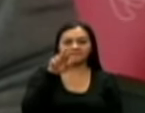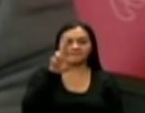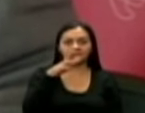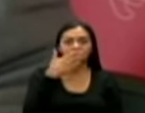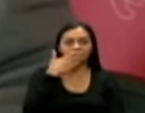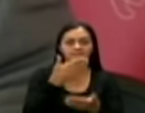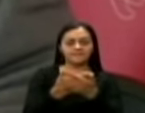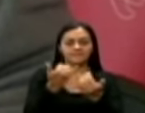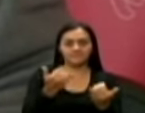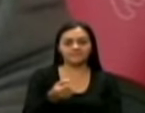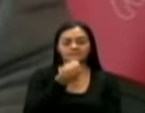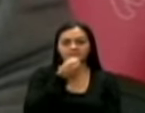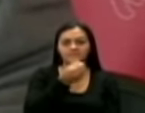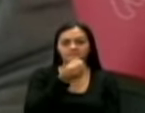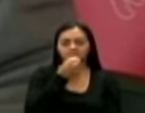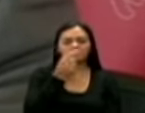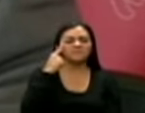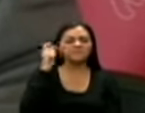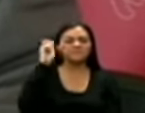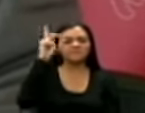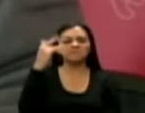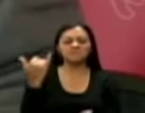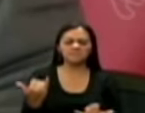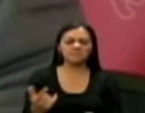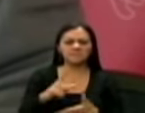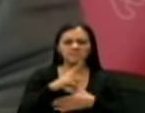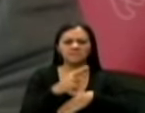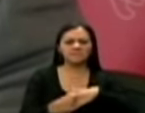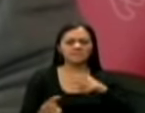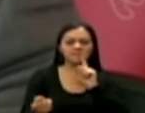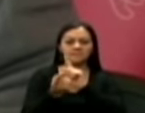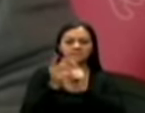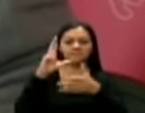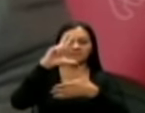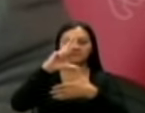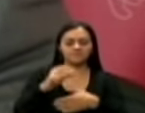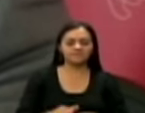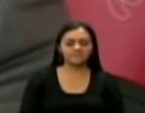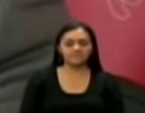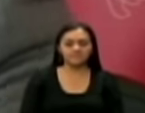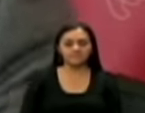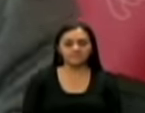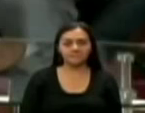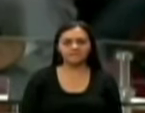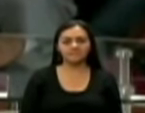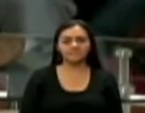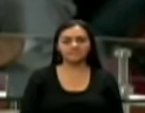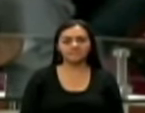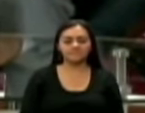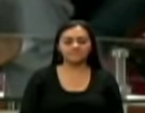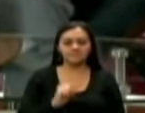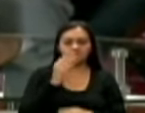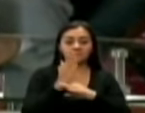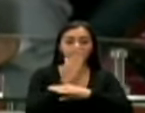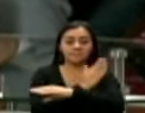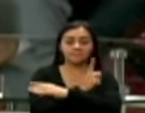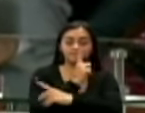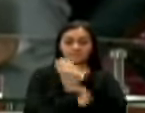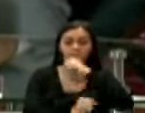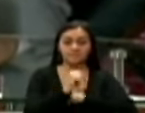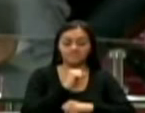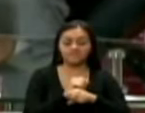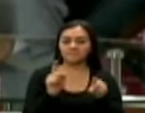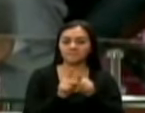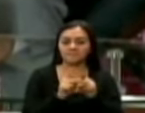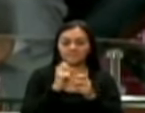aceptar esta entrevista. ¿Qué opina de lo que está sucediendo en este encuentro latinoamericano progresista, lo que fue el antecedente el año anterior, en